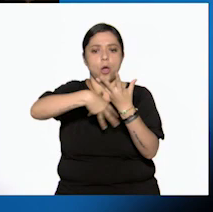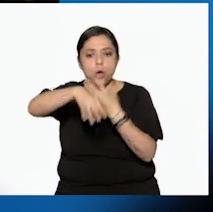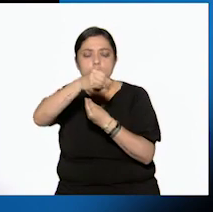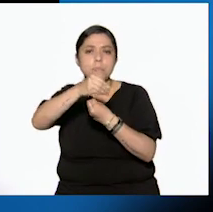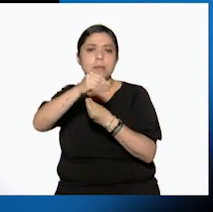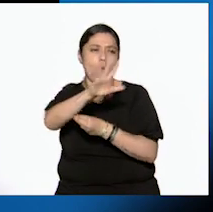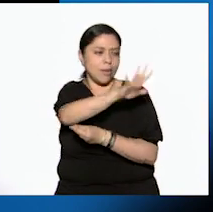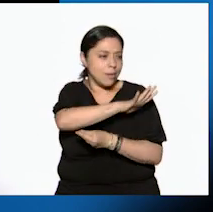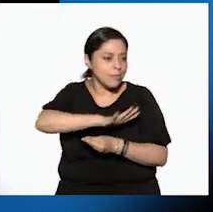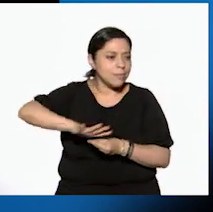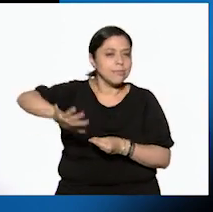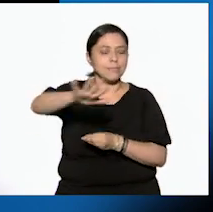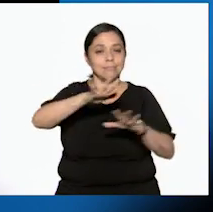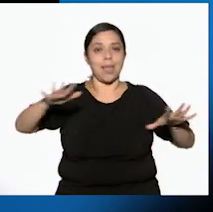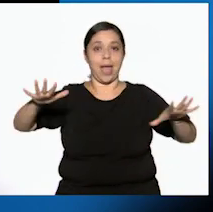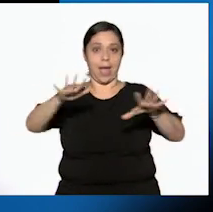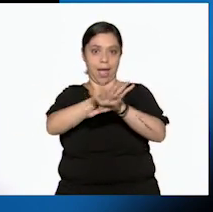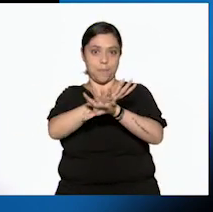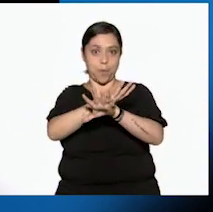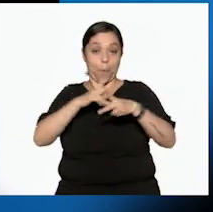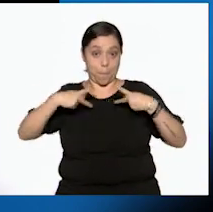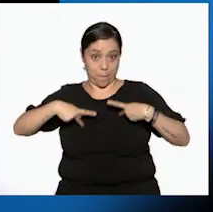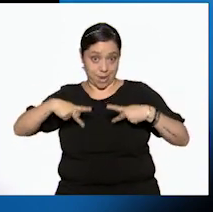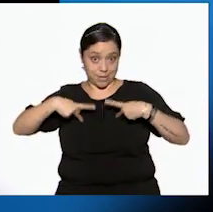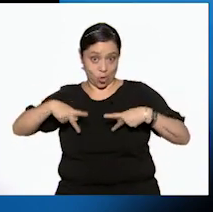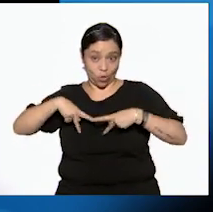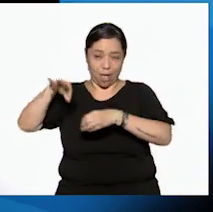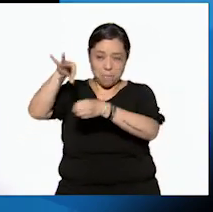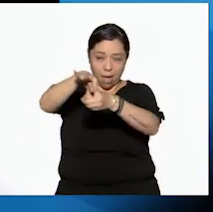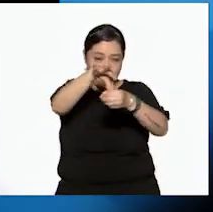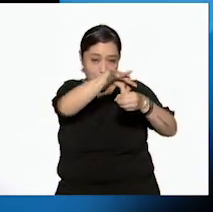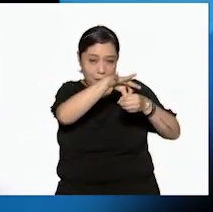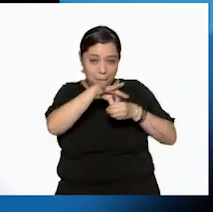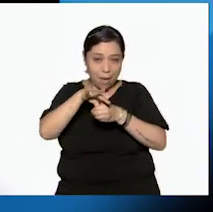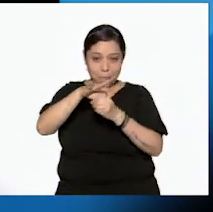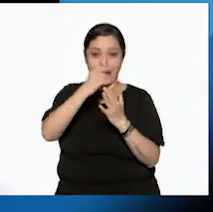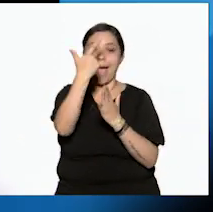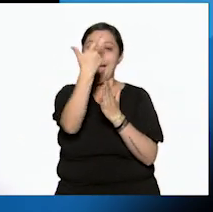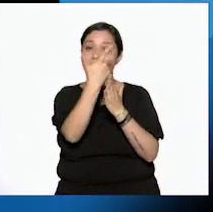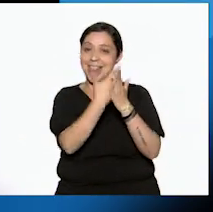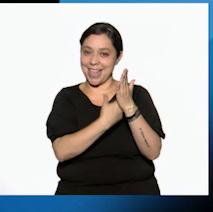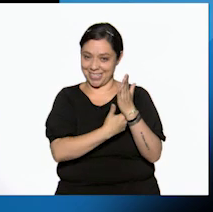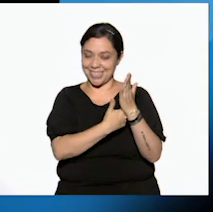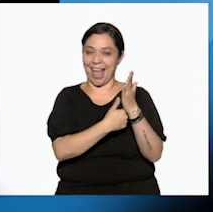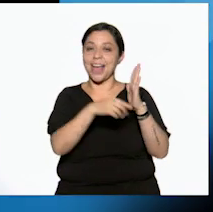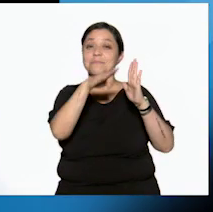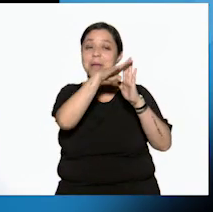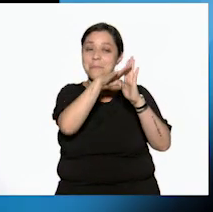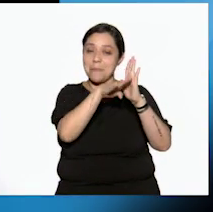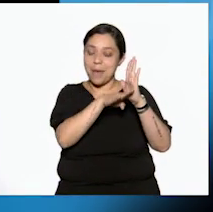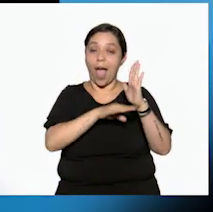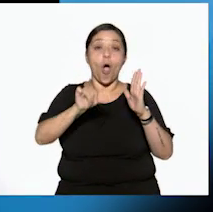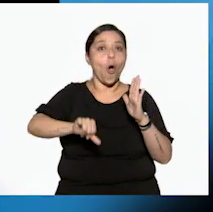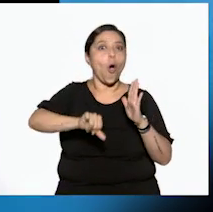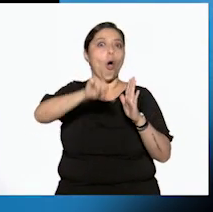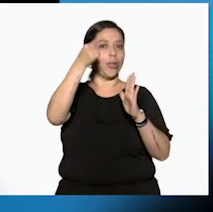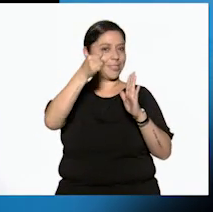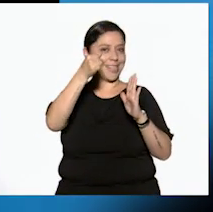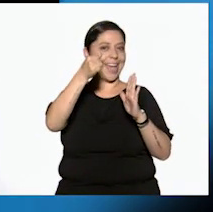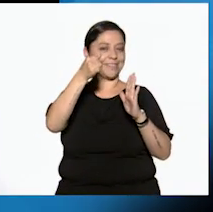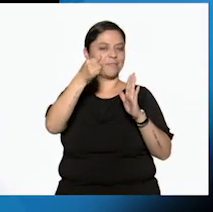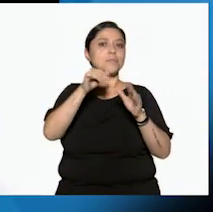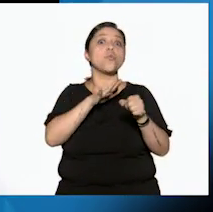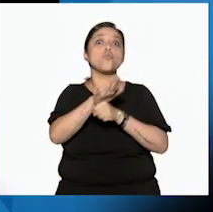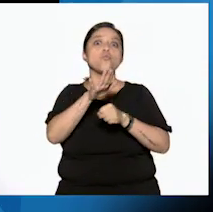rostro. Gracias a la votación del público hemos llegado a esta lista y al comienzo de nuestro conteo. Posición número 11 de nuestra encuesta.